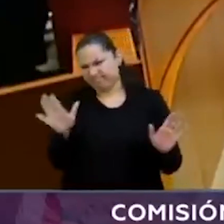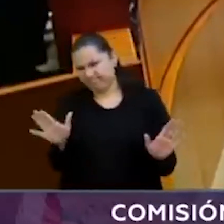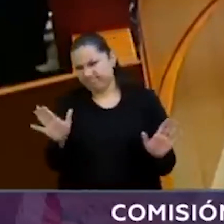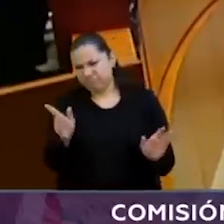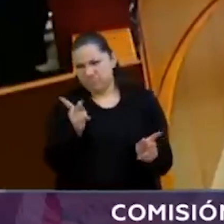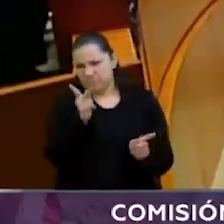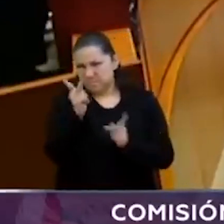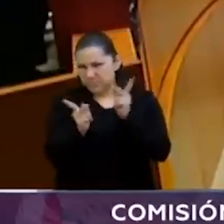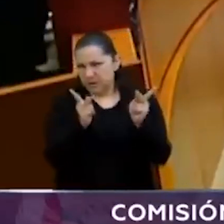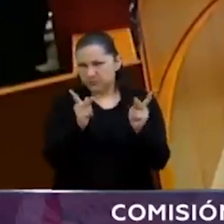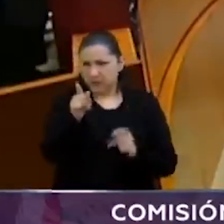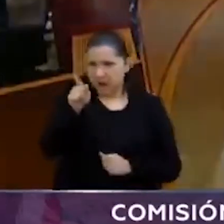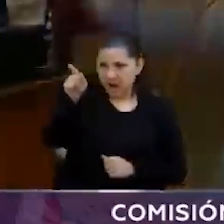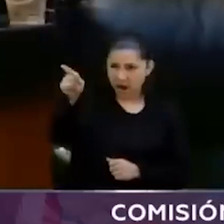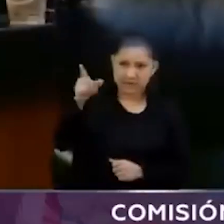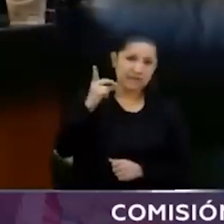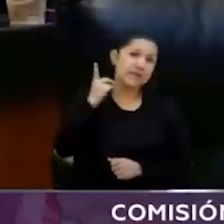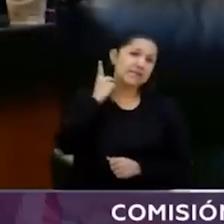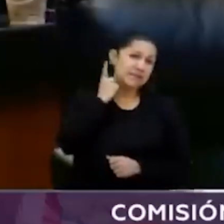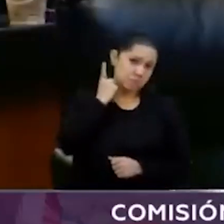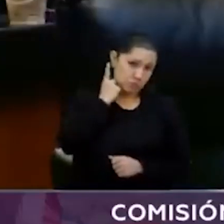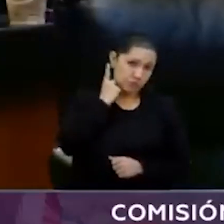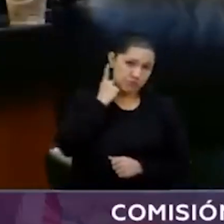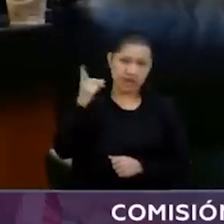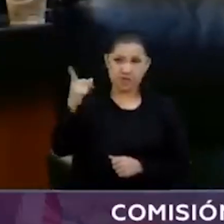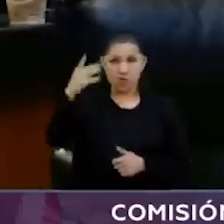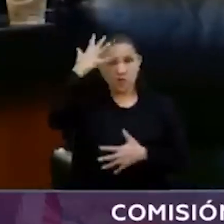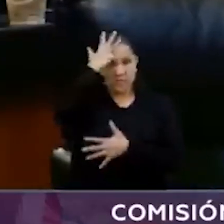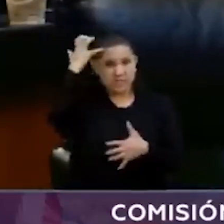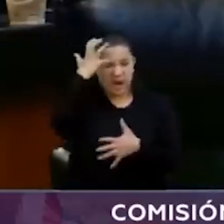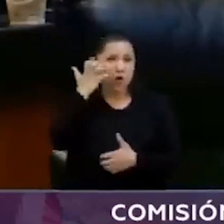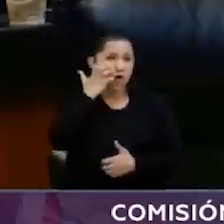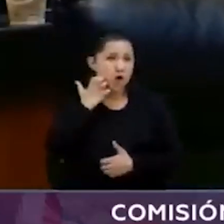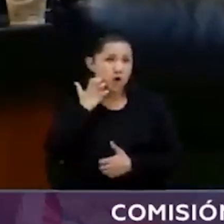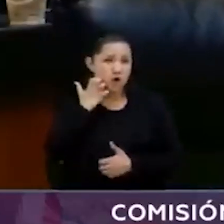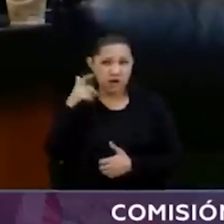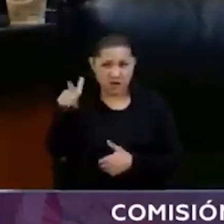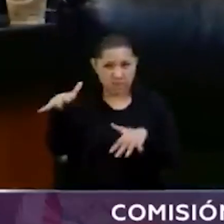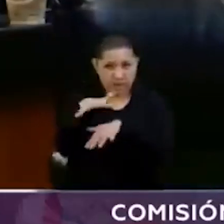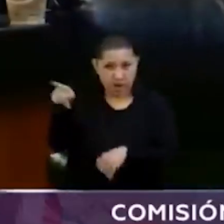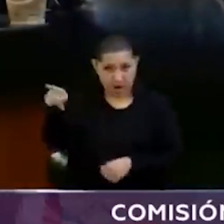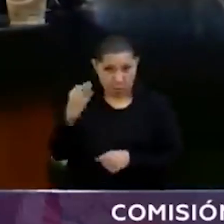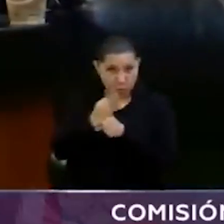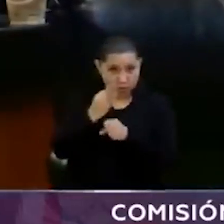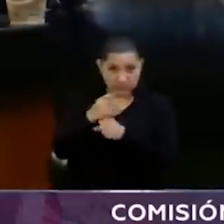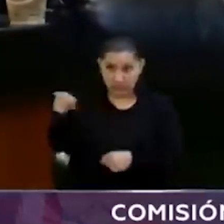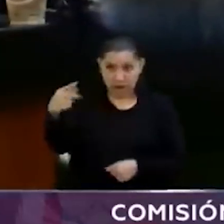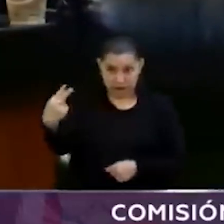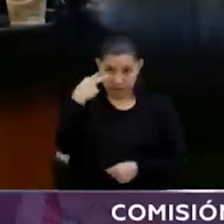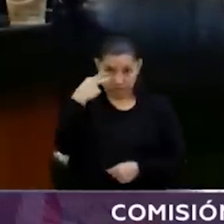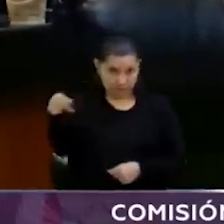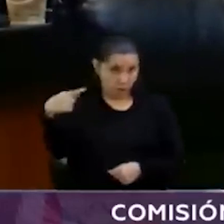está el diputado changoleón escuchándolo confirmar que el diputado changoleón lo está escuchando está aquí Ah